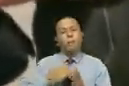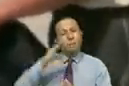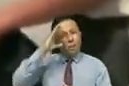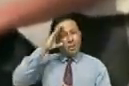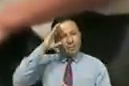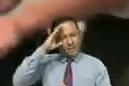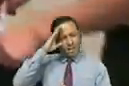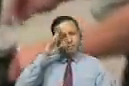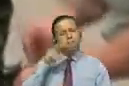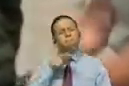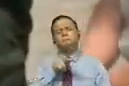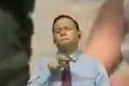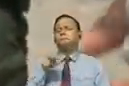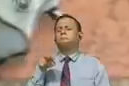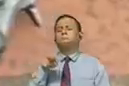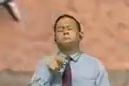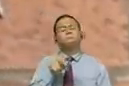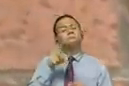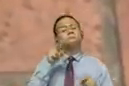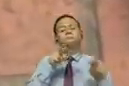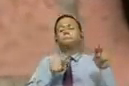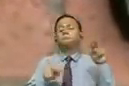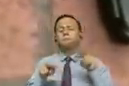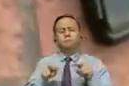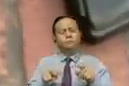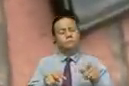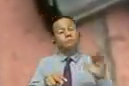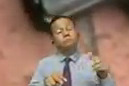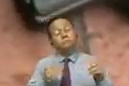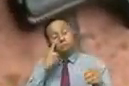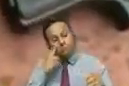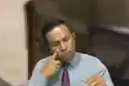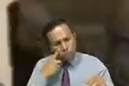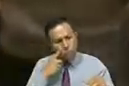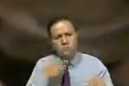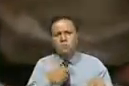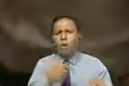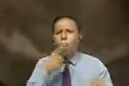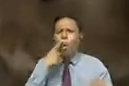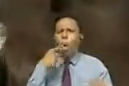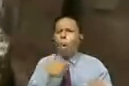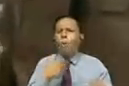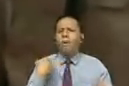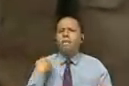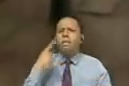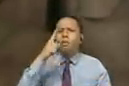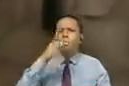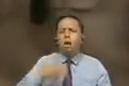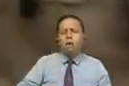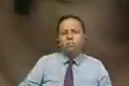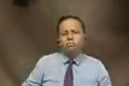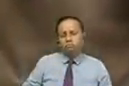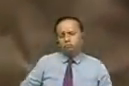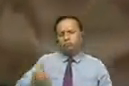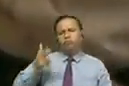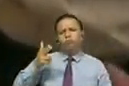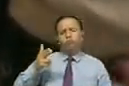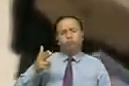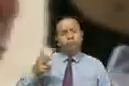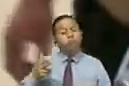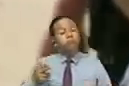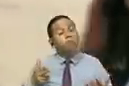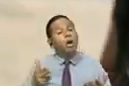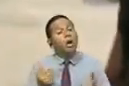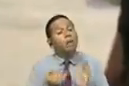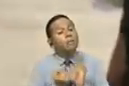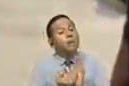en el sector de La Marín, encontraron un arma de fuego tipo revólver que cargaba un supuesto guardia de seguridad. El hombre no tenía credencial,